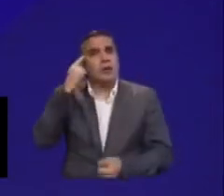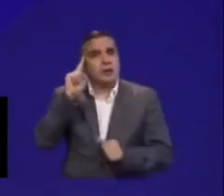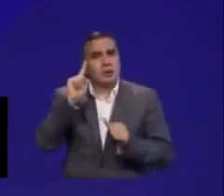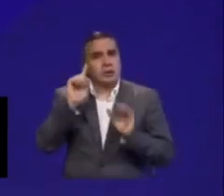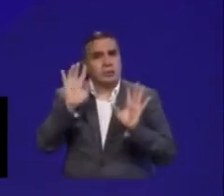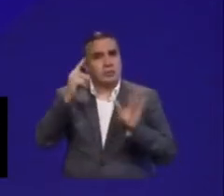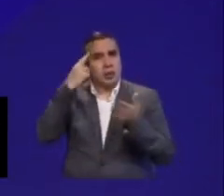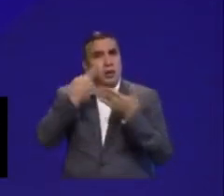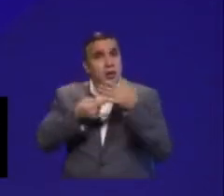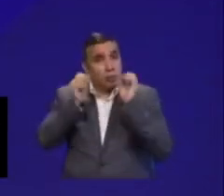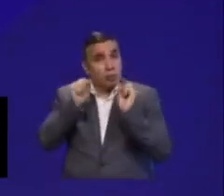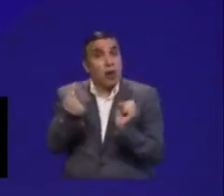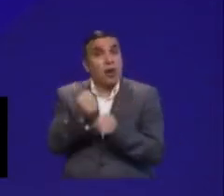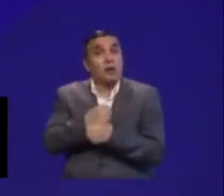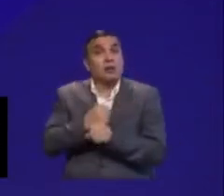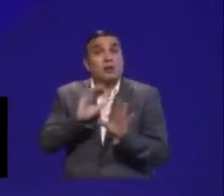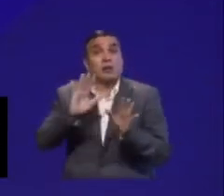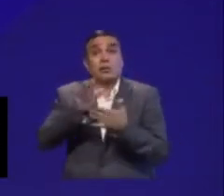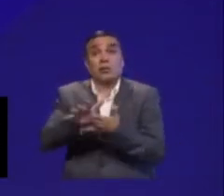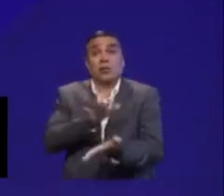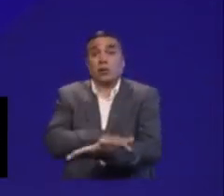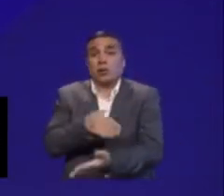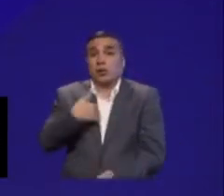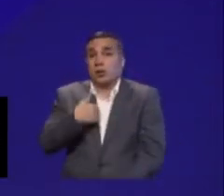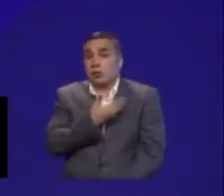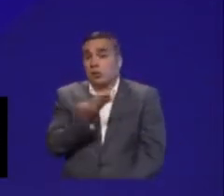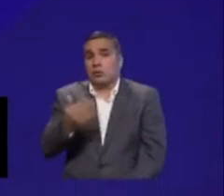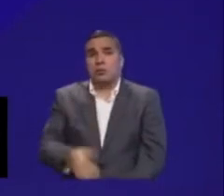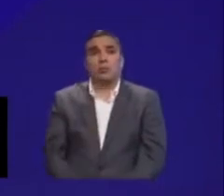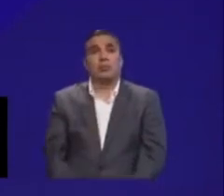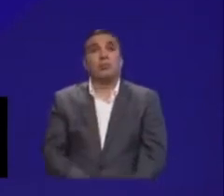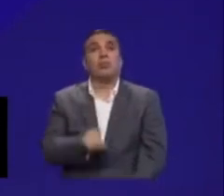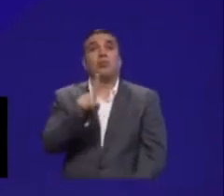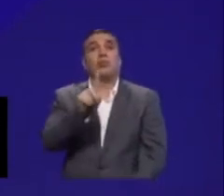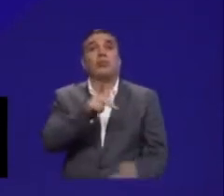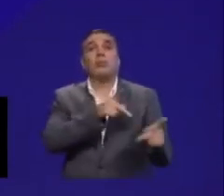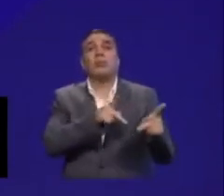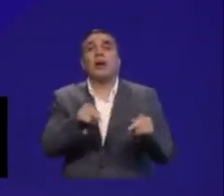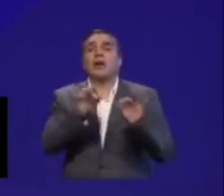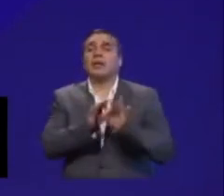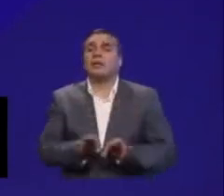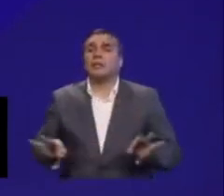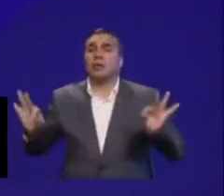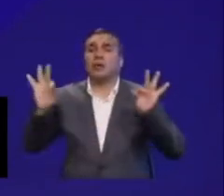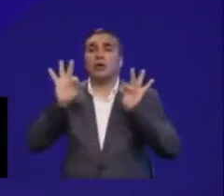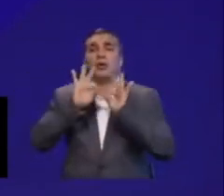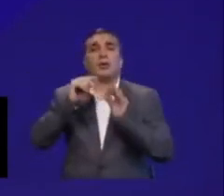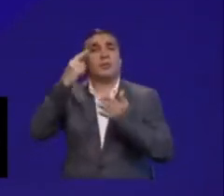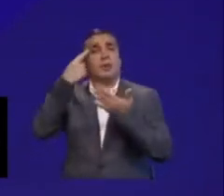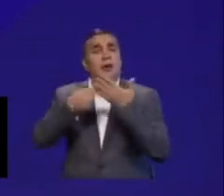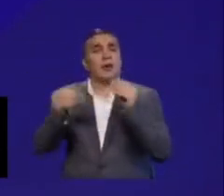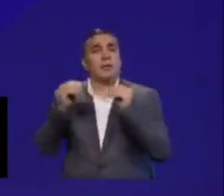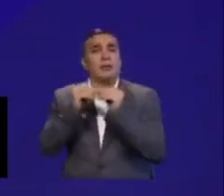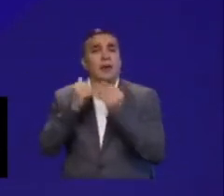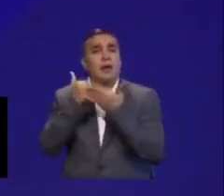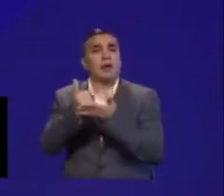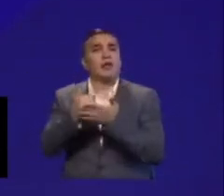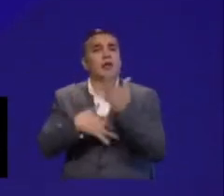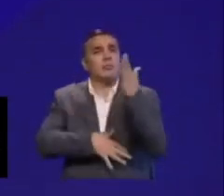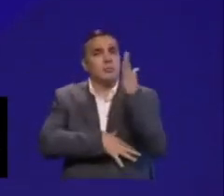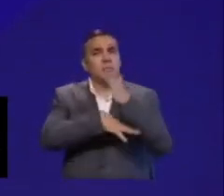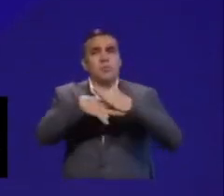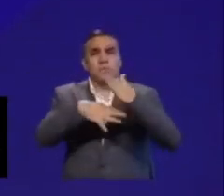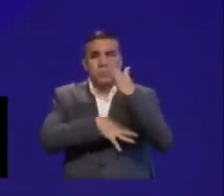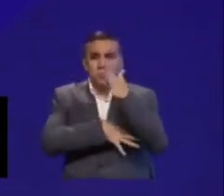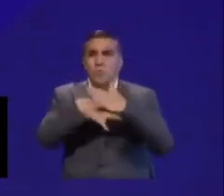manera realista cualquiera de los proyectos que tienen por delante. Tenemos un plan detallado que va facilidad por facilidad, pozo por pozo, campo por campo,